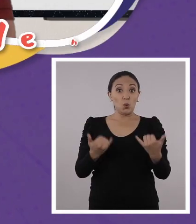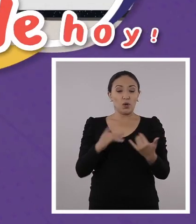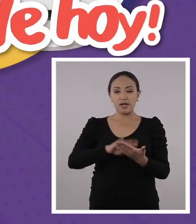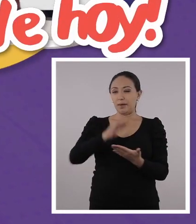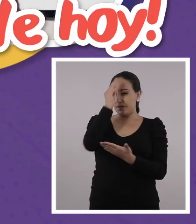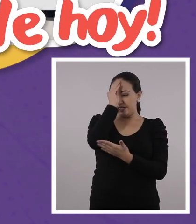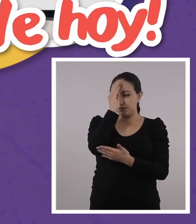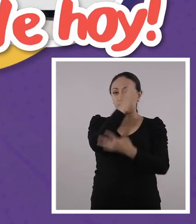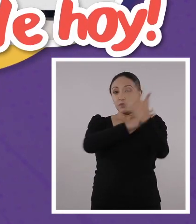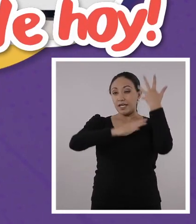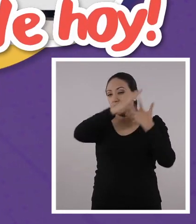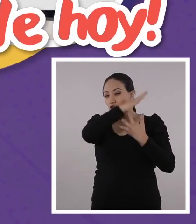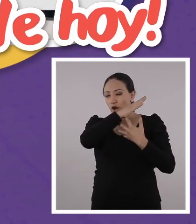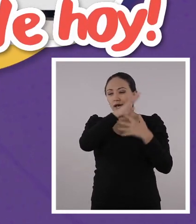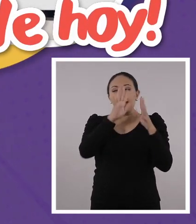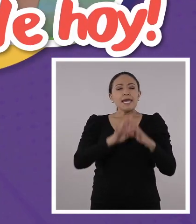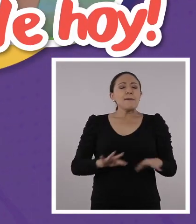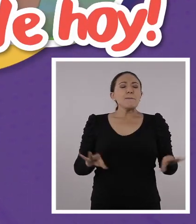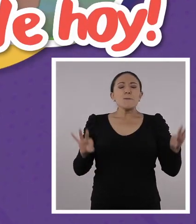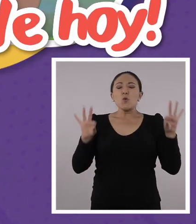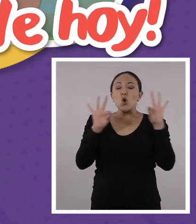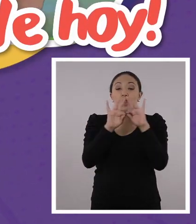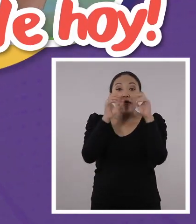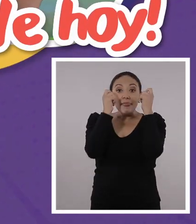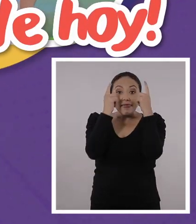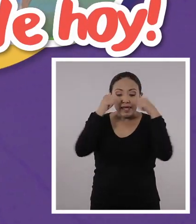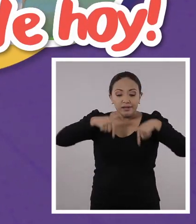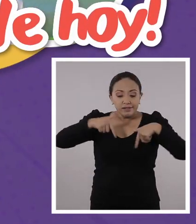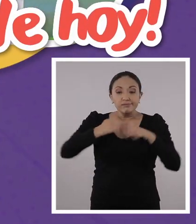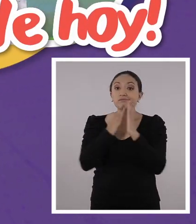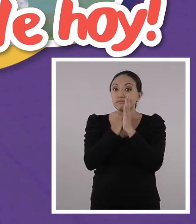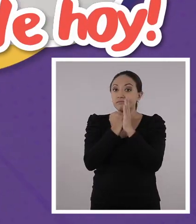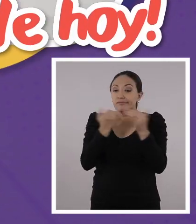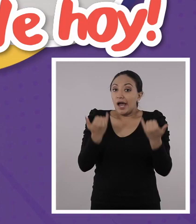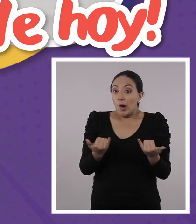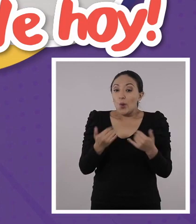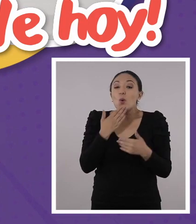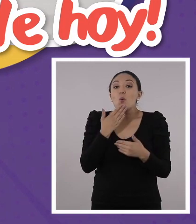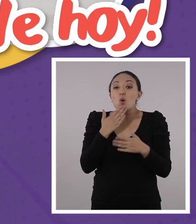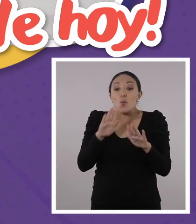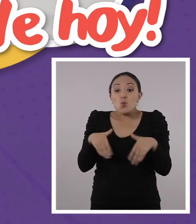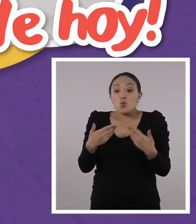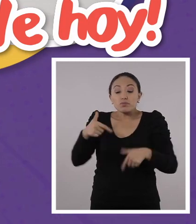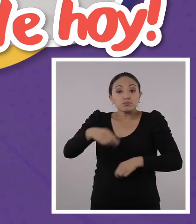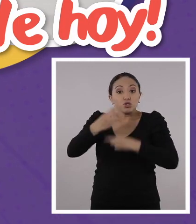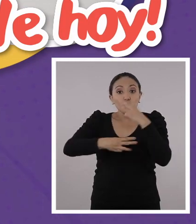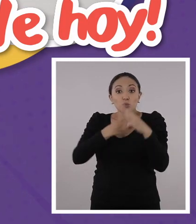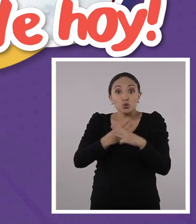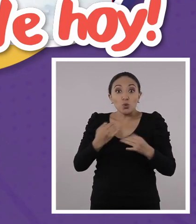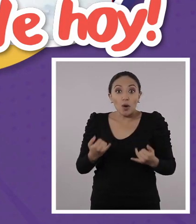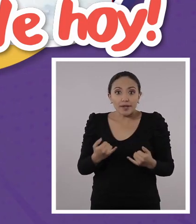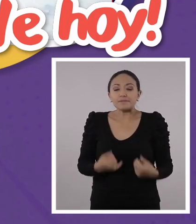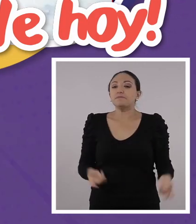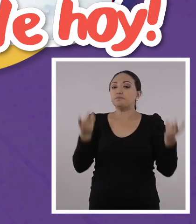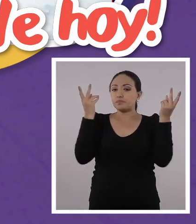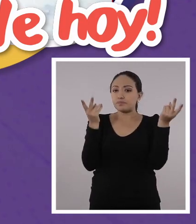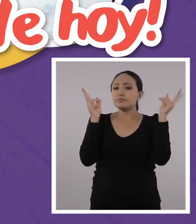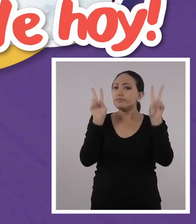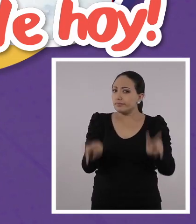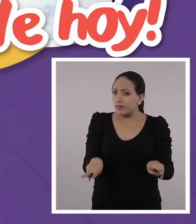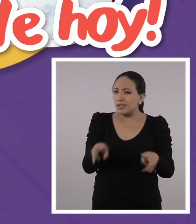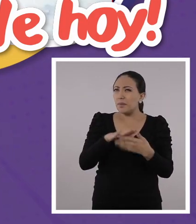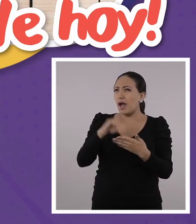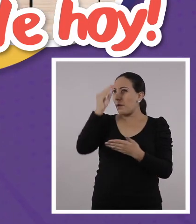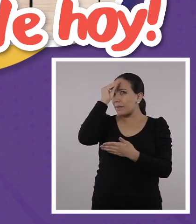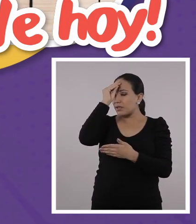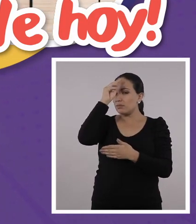Hoy aprenderemos que la historia es esencial para entender nuestra identidad y cómo afecta el mundo en que vivimos. Además,